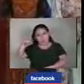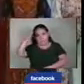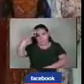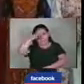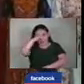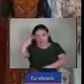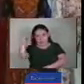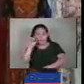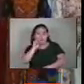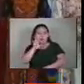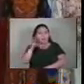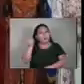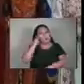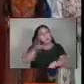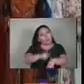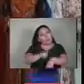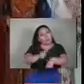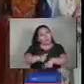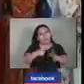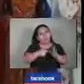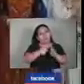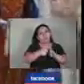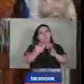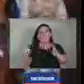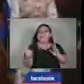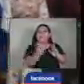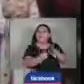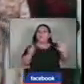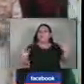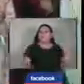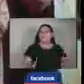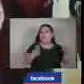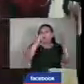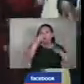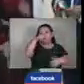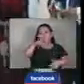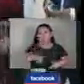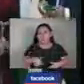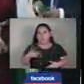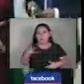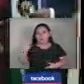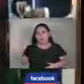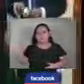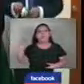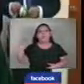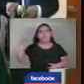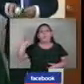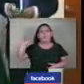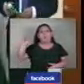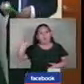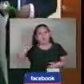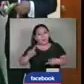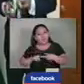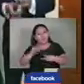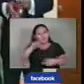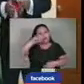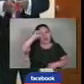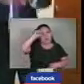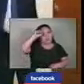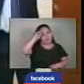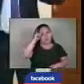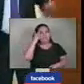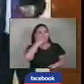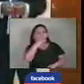diversas obras creadas por tres artistas salvadoreñas de origen palestino, que son María Handal, que inspira su trabajo en la